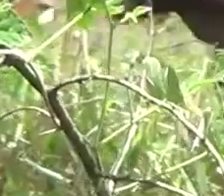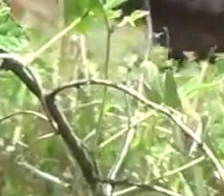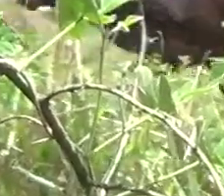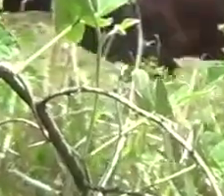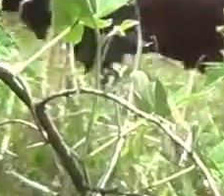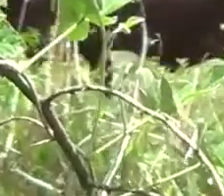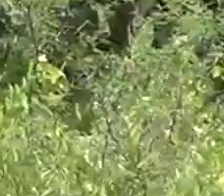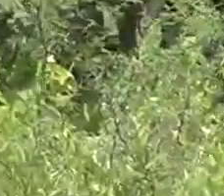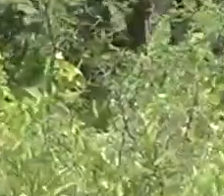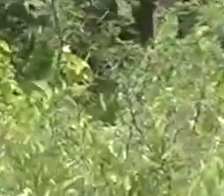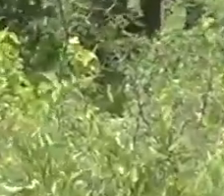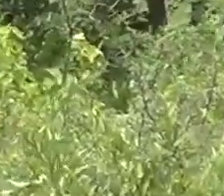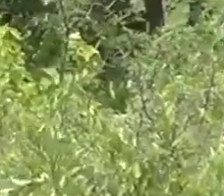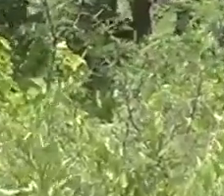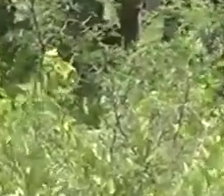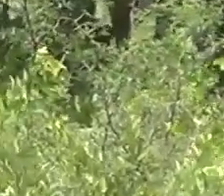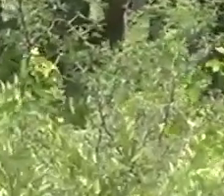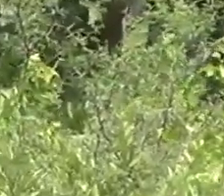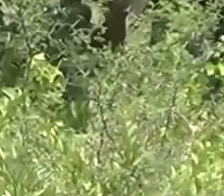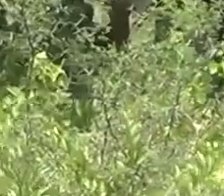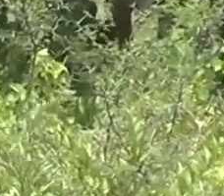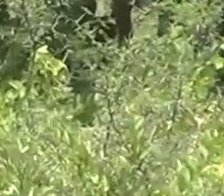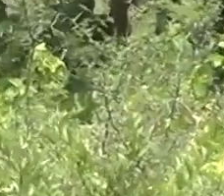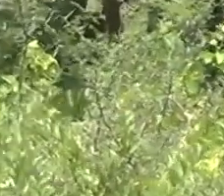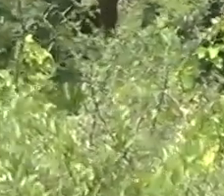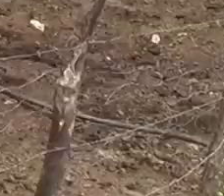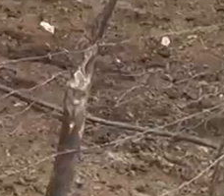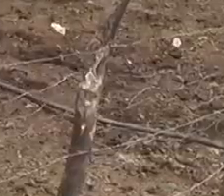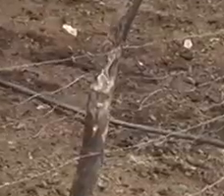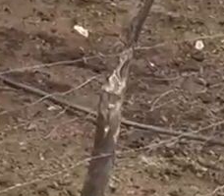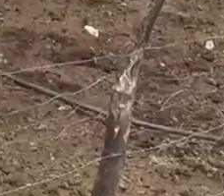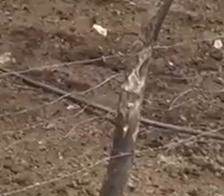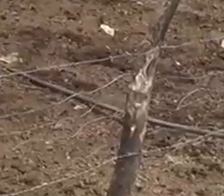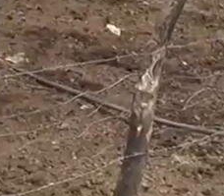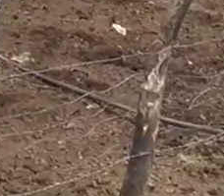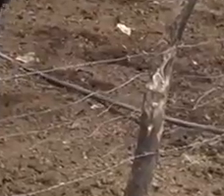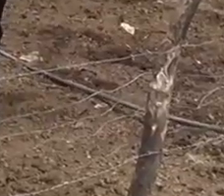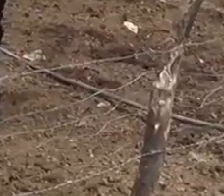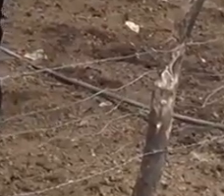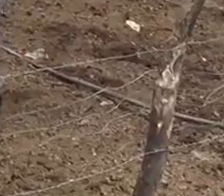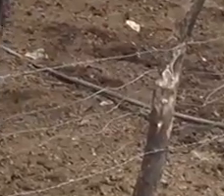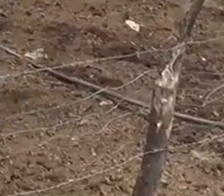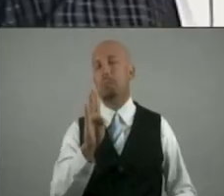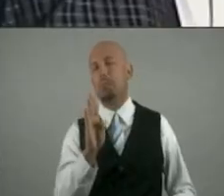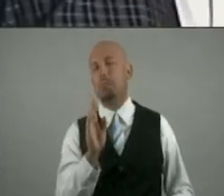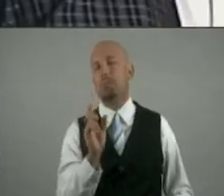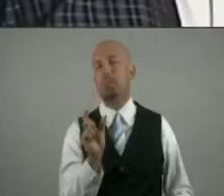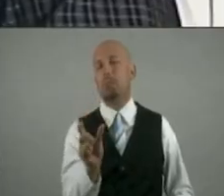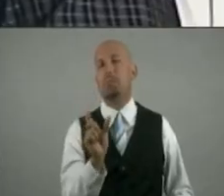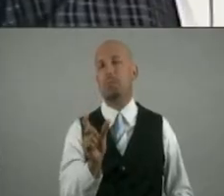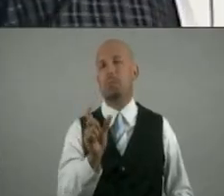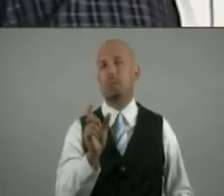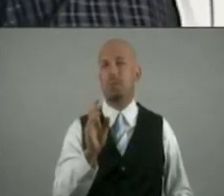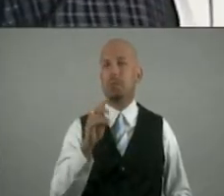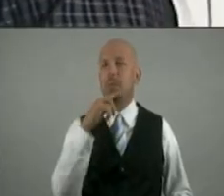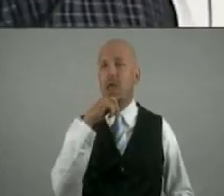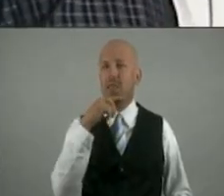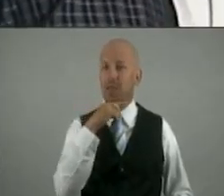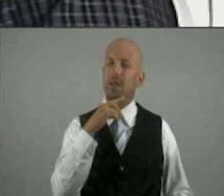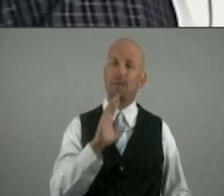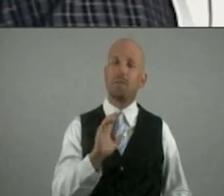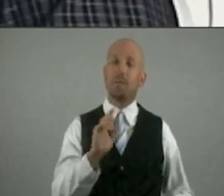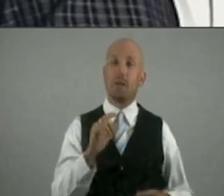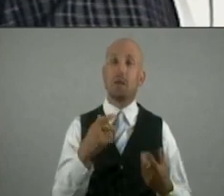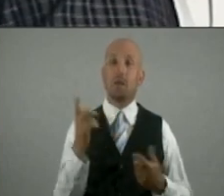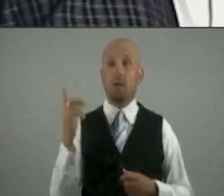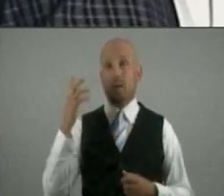los servicios de bancarización la delegación provincial de la agricultura ya creó el grupo de trabajo temporal para